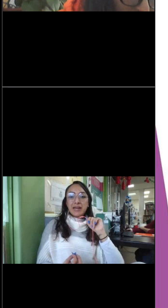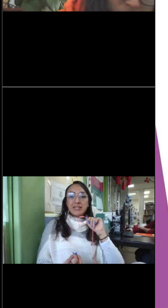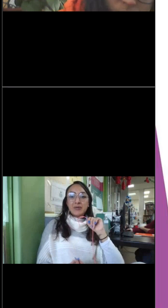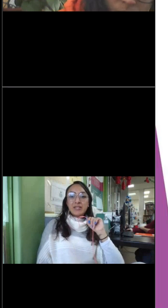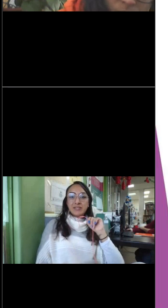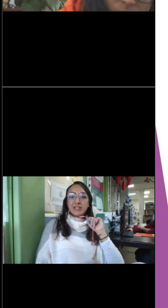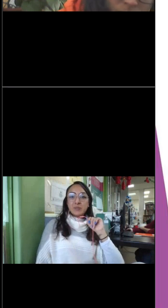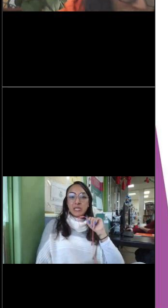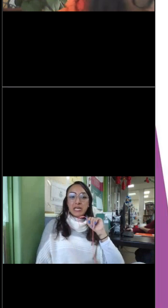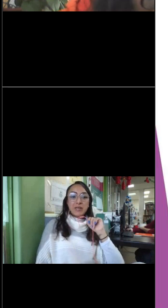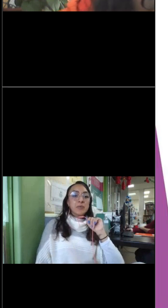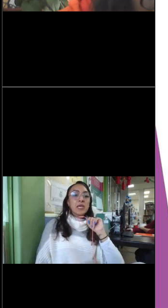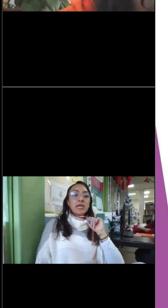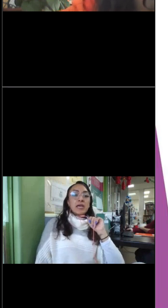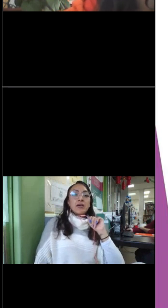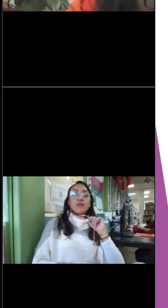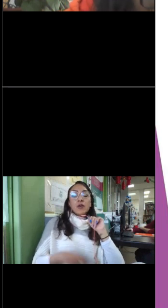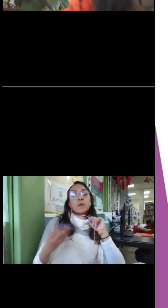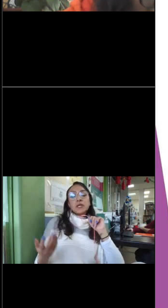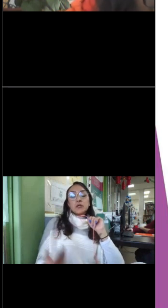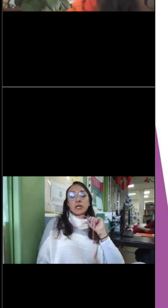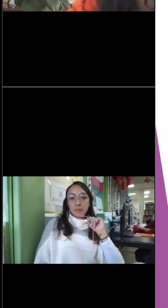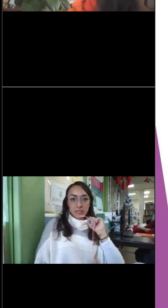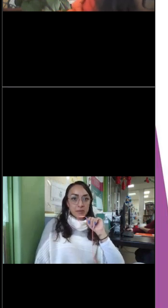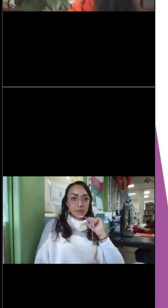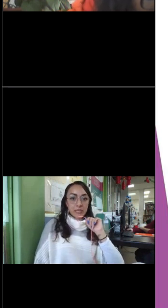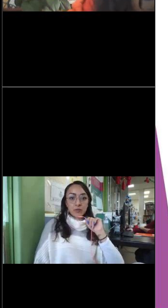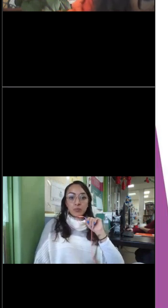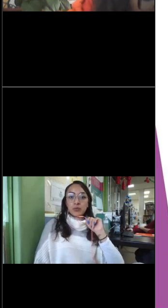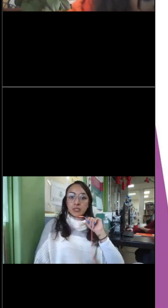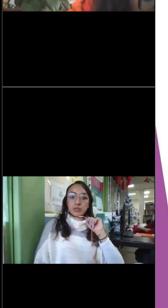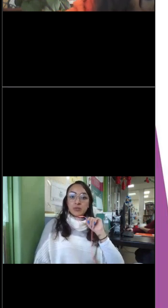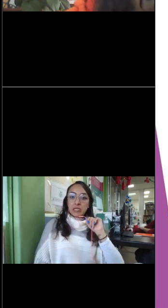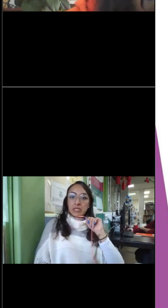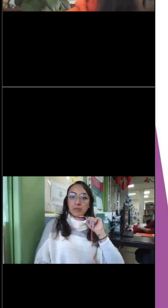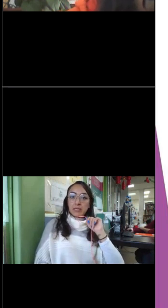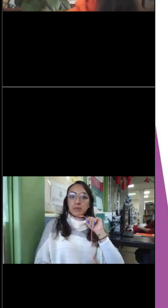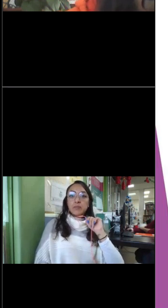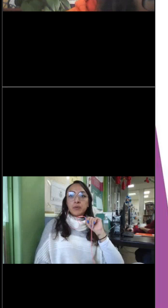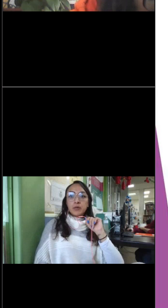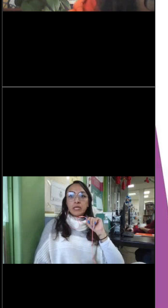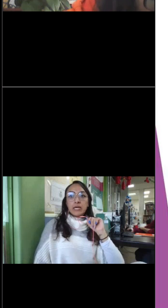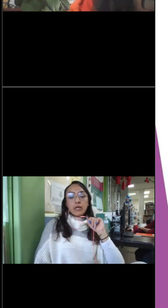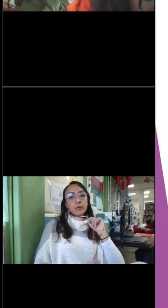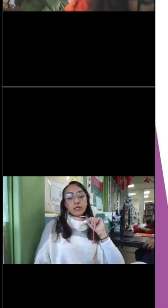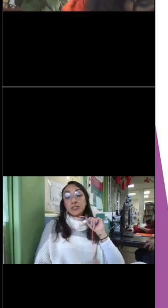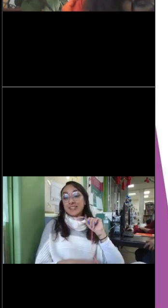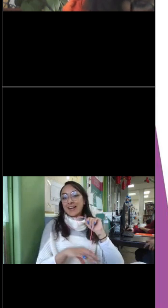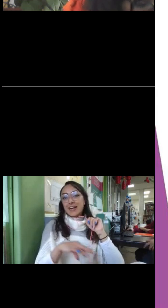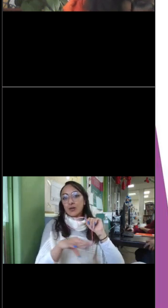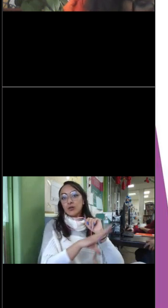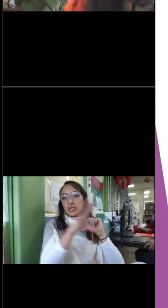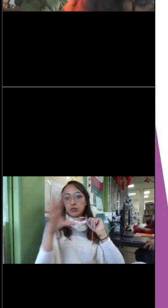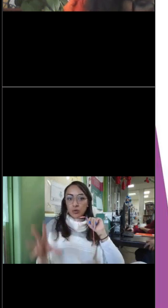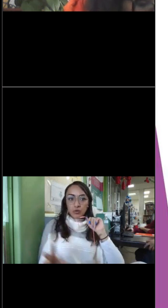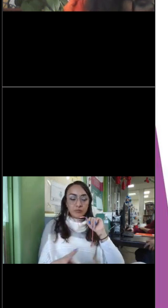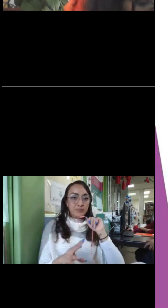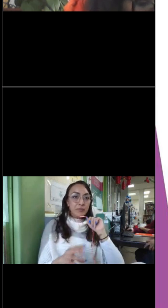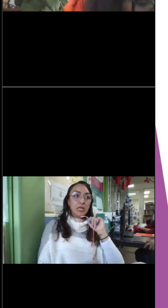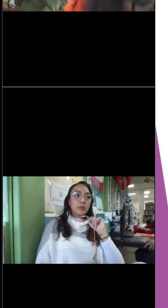natural, que era la lengua de señas mexicana. Fue un proyecto que lamentablemente no pudo ser sustentable porque el gobierno se hacía cargo